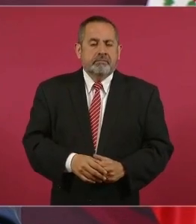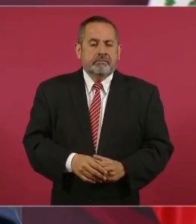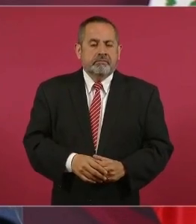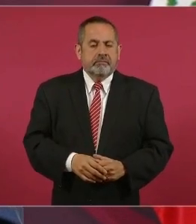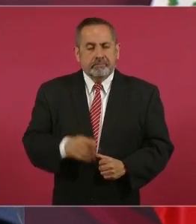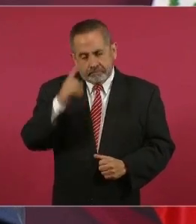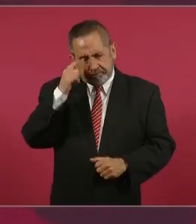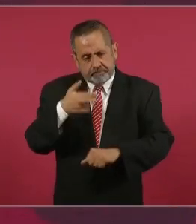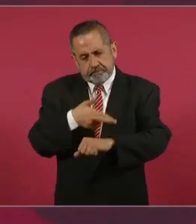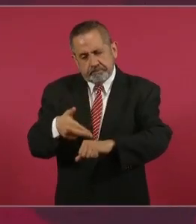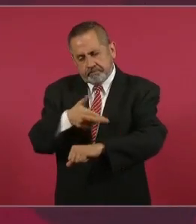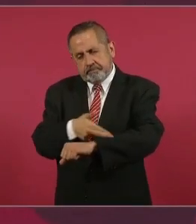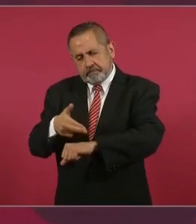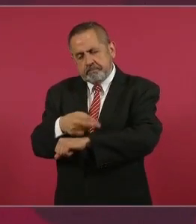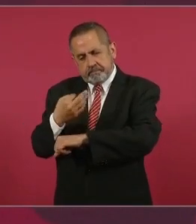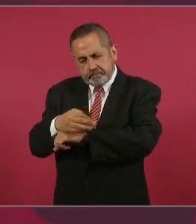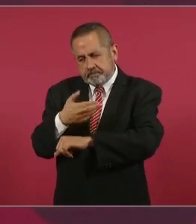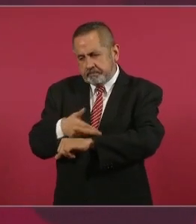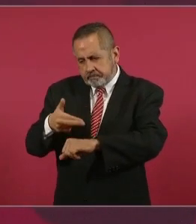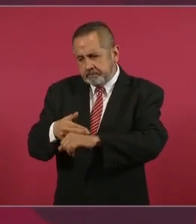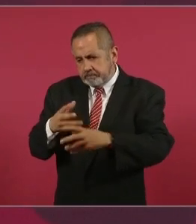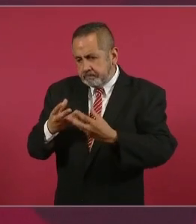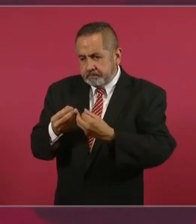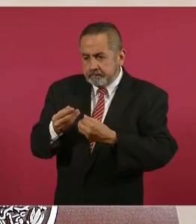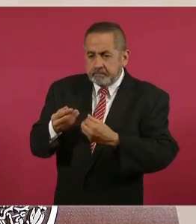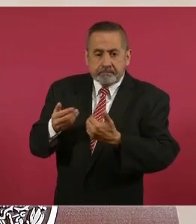en estos trámites, en estas gestiones.